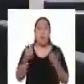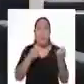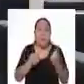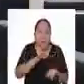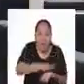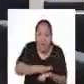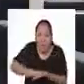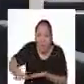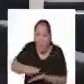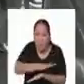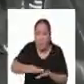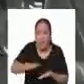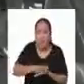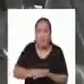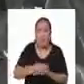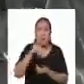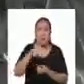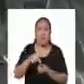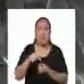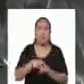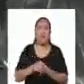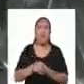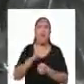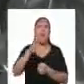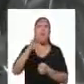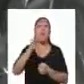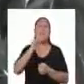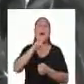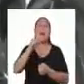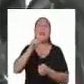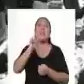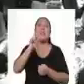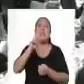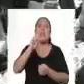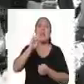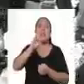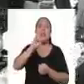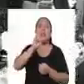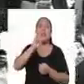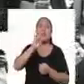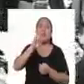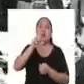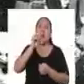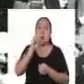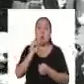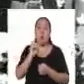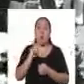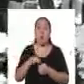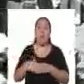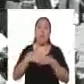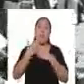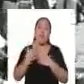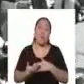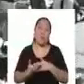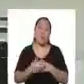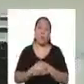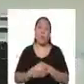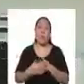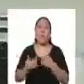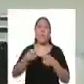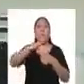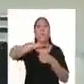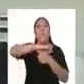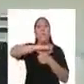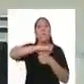lo que popularmente se bautizó como bazar suelo. Con el paso del tiempo, el campo ferial Polvos Azules se convirtió en el mercado